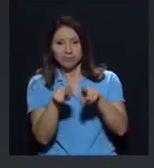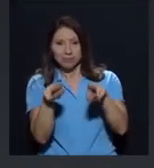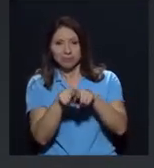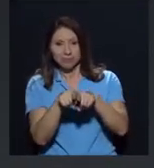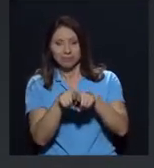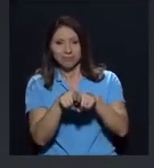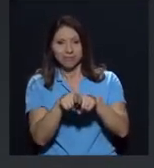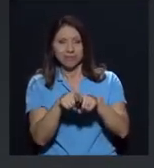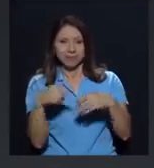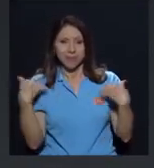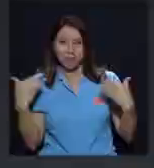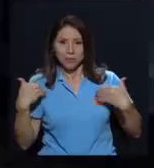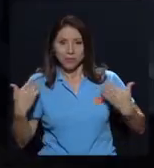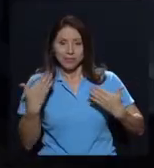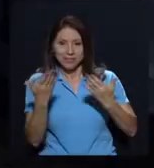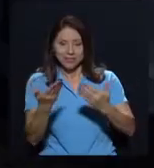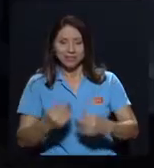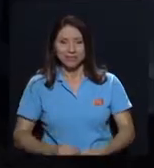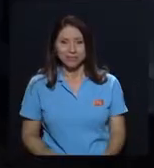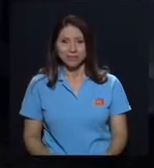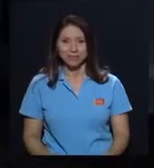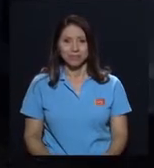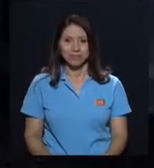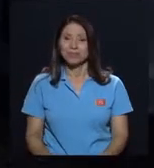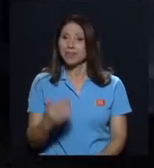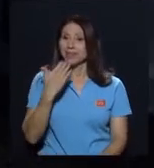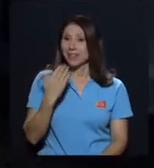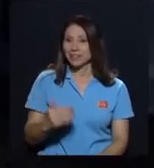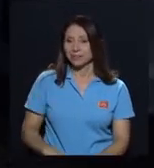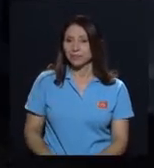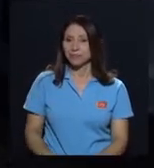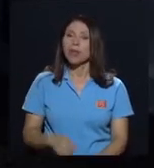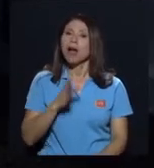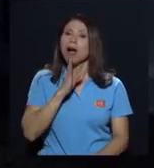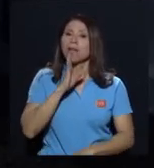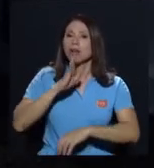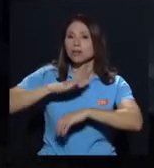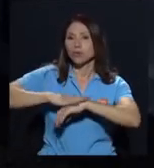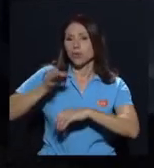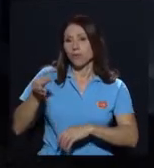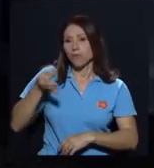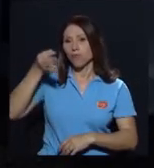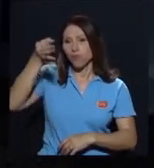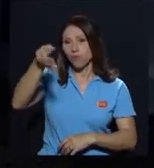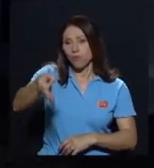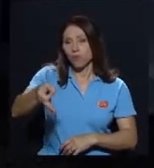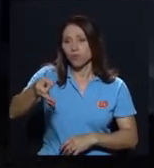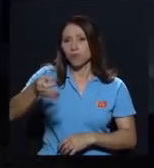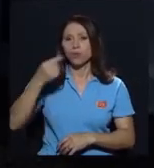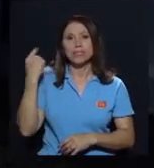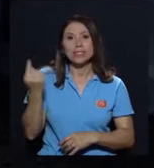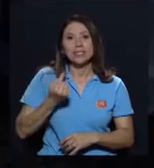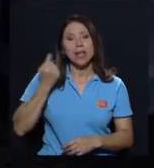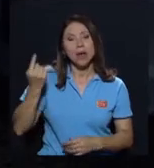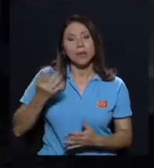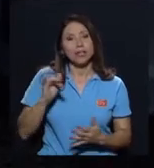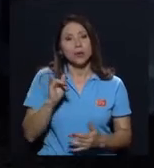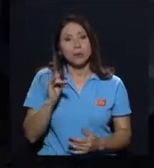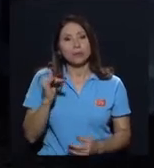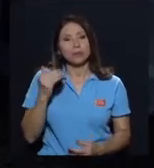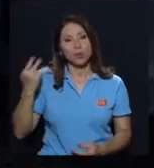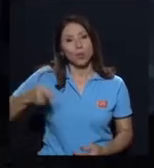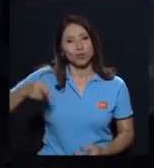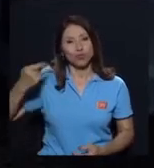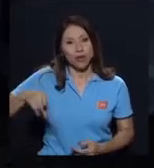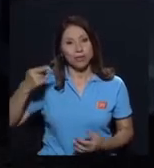estarán muy contentos bueno hablar del futuro siempre es un riesgo pero si me